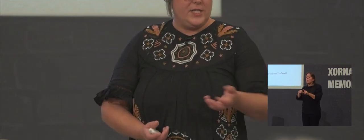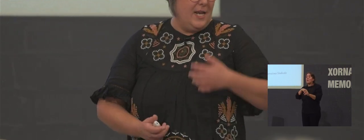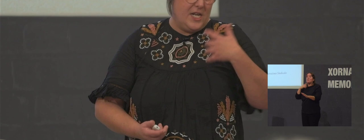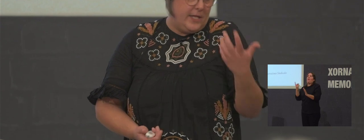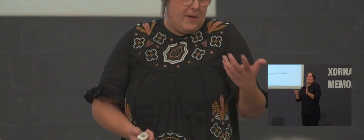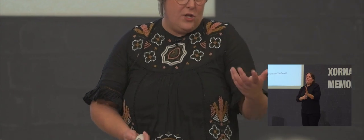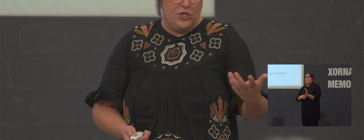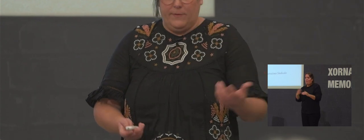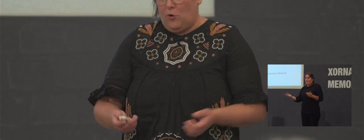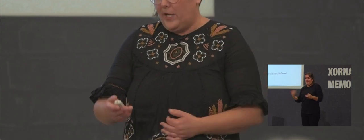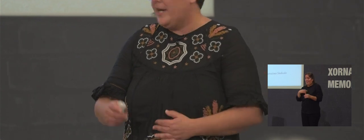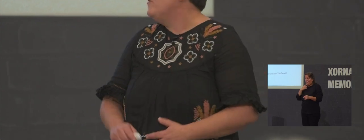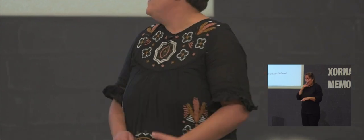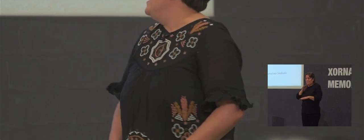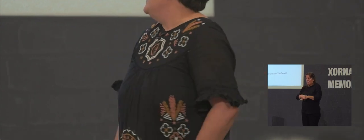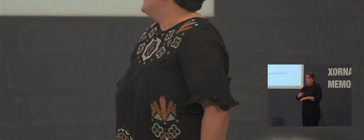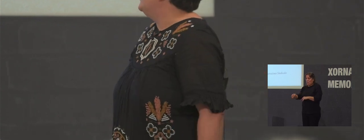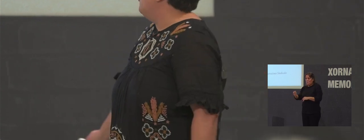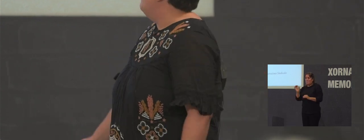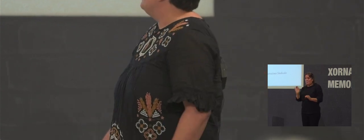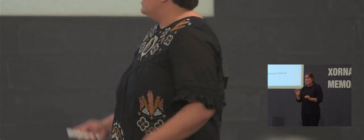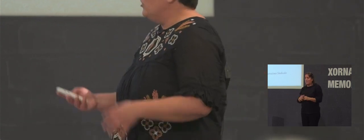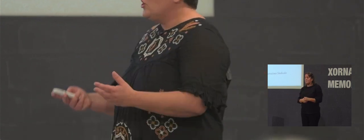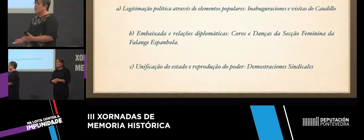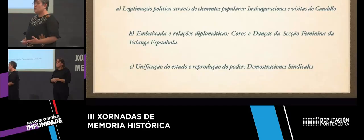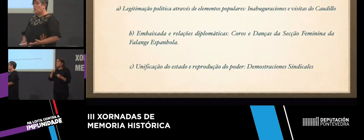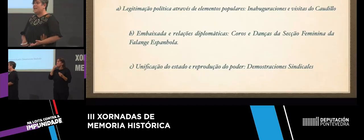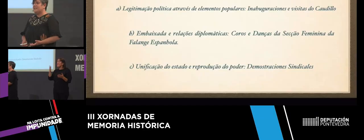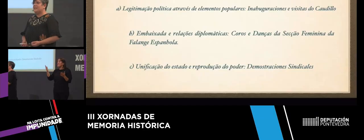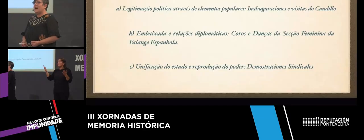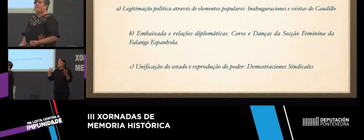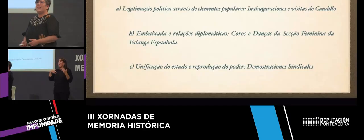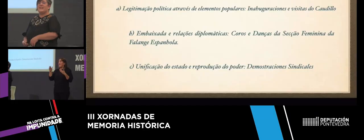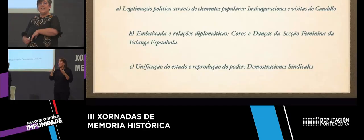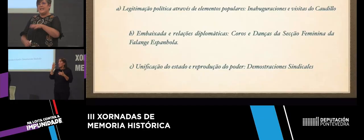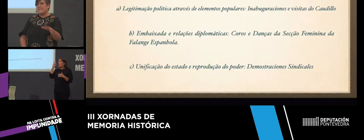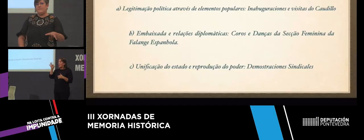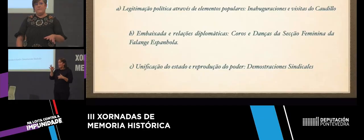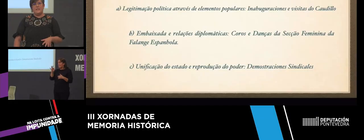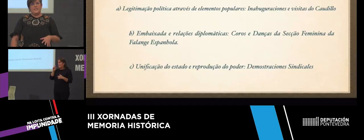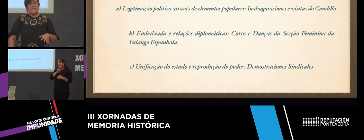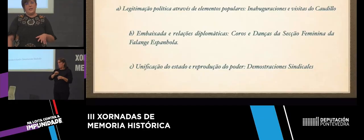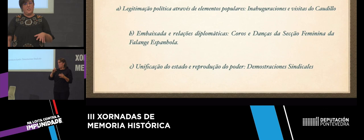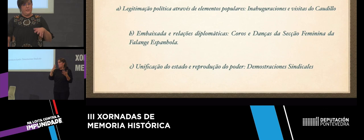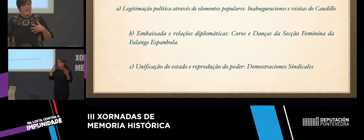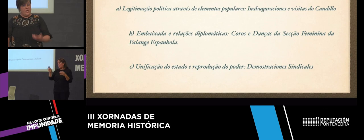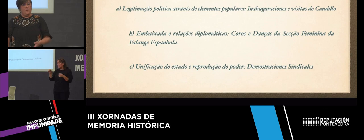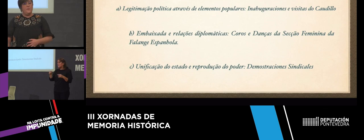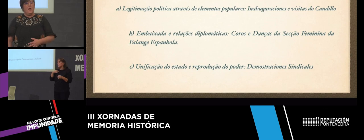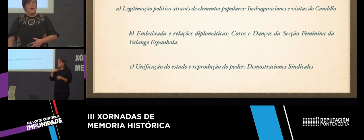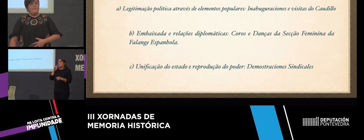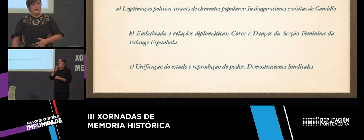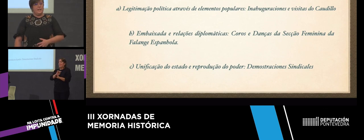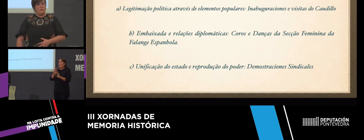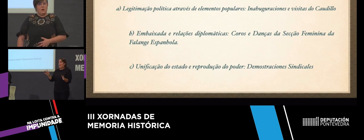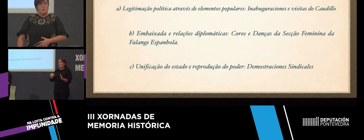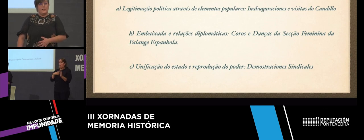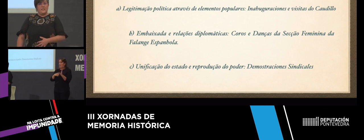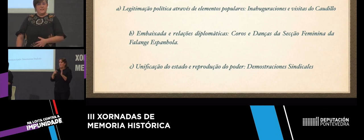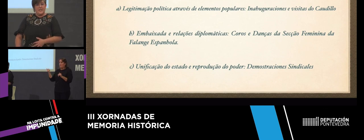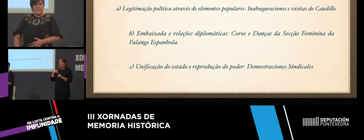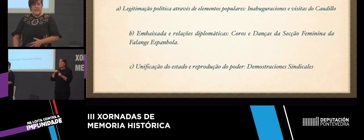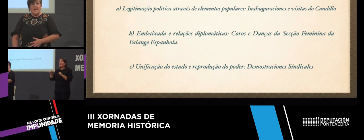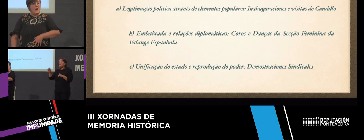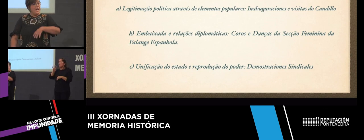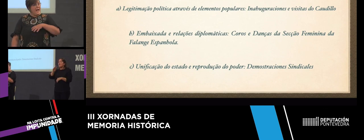legitimación simbólica entón nos anos 40 aparece clarísimamente esa legitimación a partir dun ano